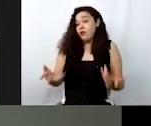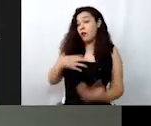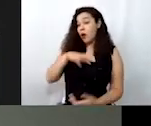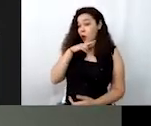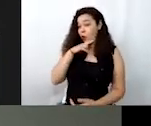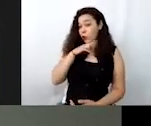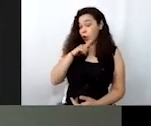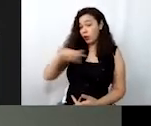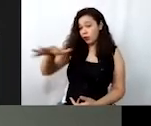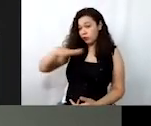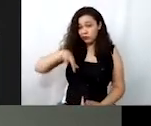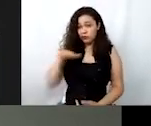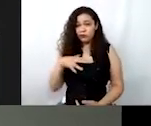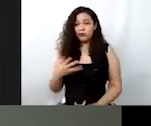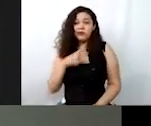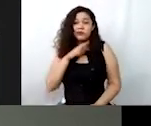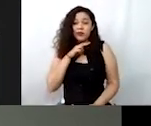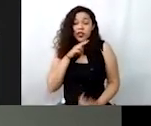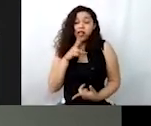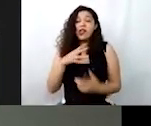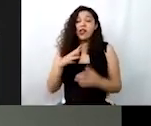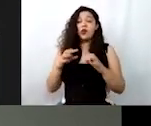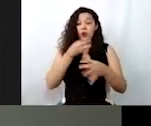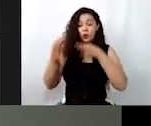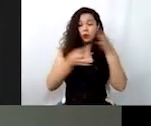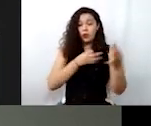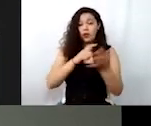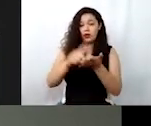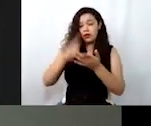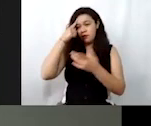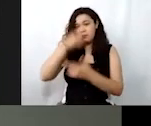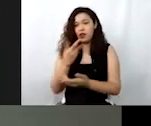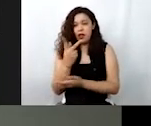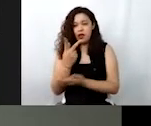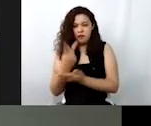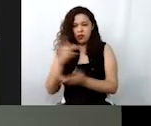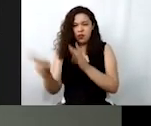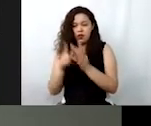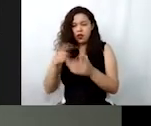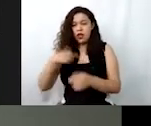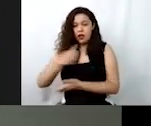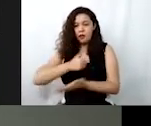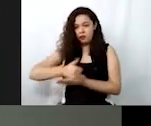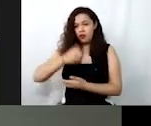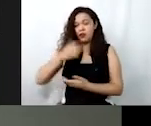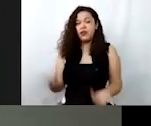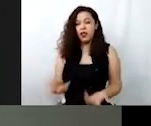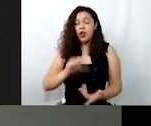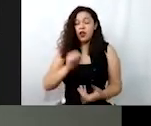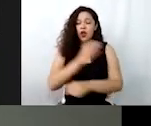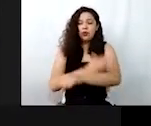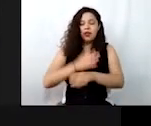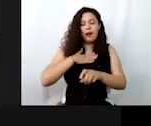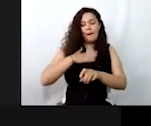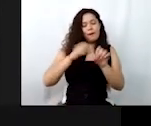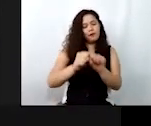por el medio ambiente. He participado en campañas de limpieza y reforestación en mi ciudad y hace poco participé junto con unos compañeros de mi salón